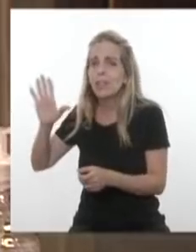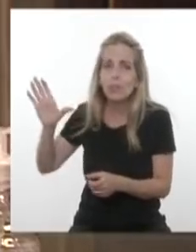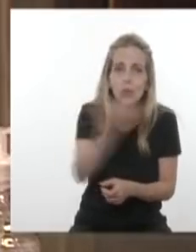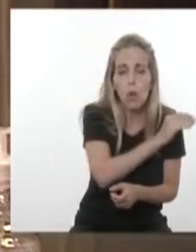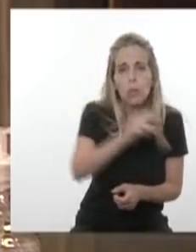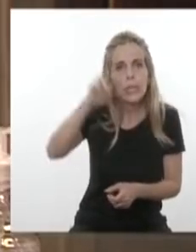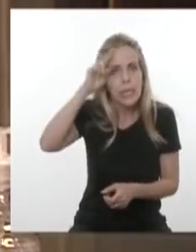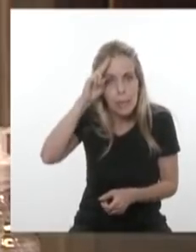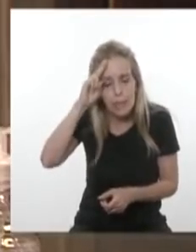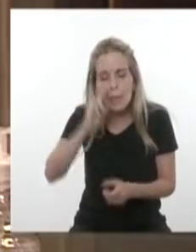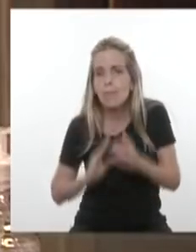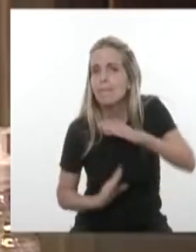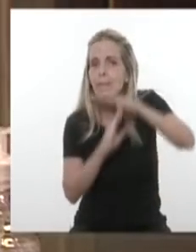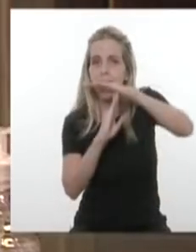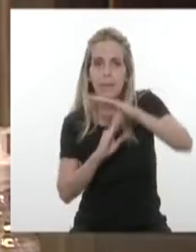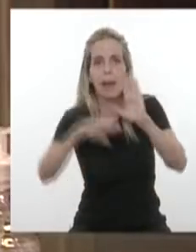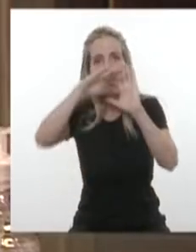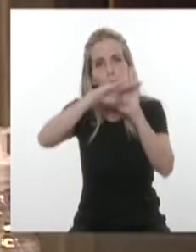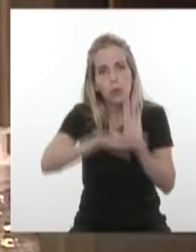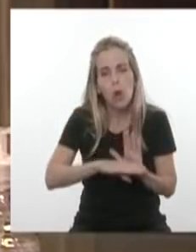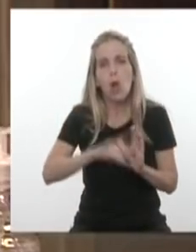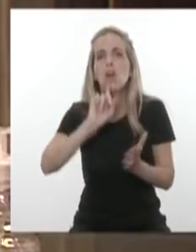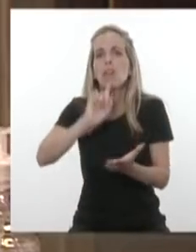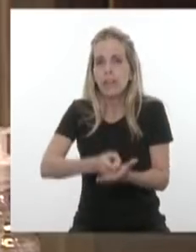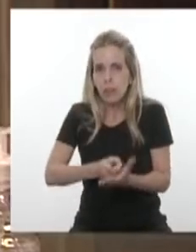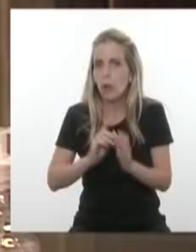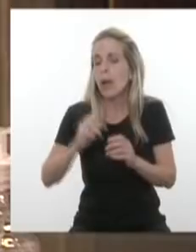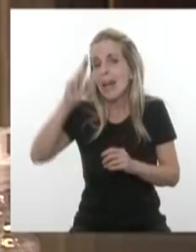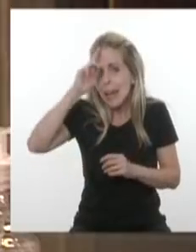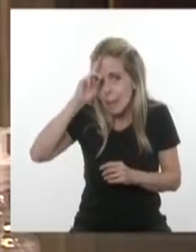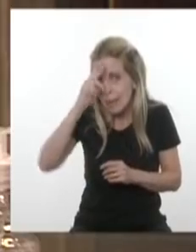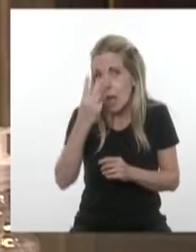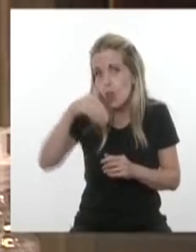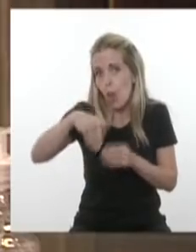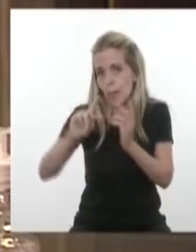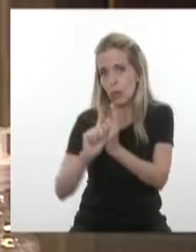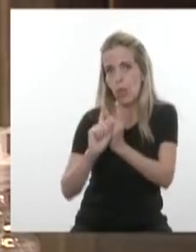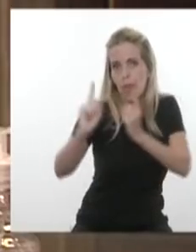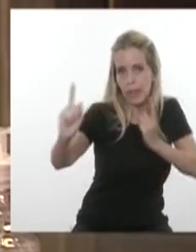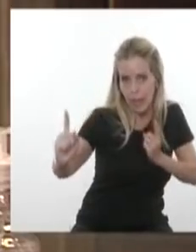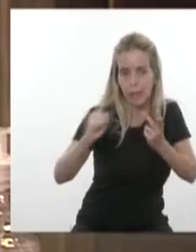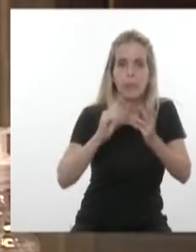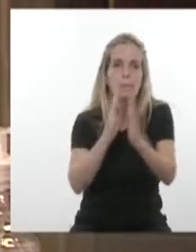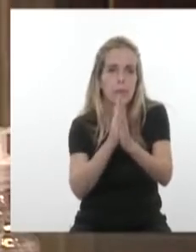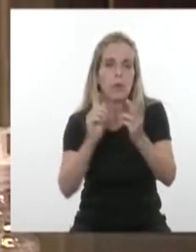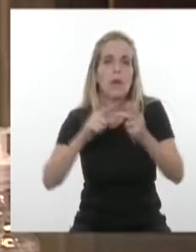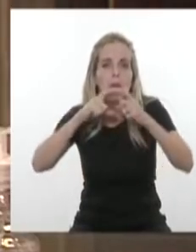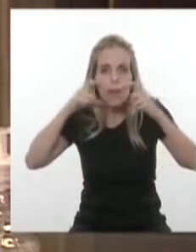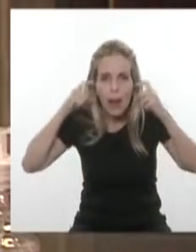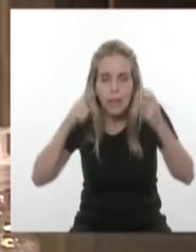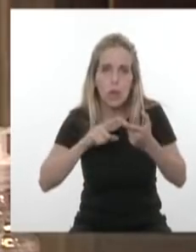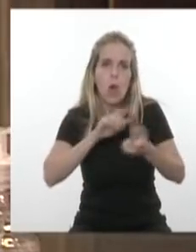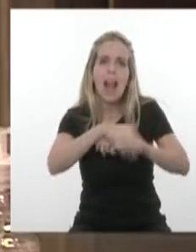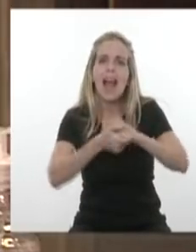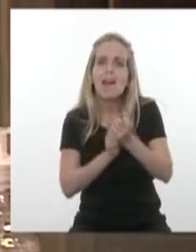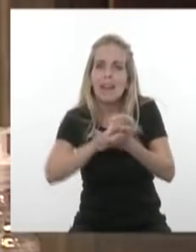principales medidas de prevención dos metros de distancia uso adecuado del barbijo higiene